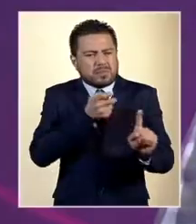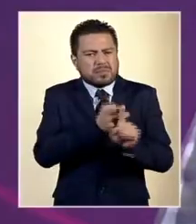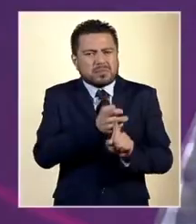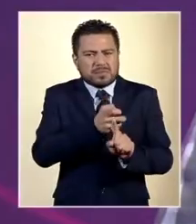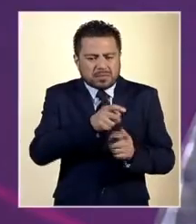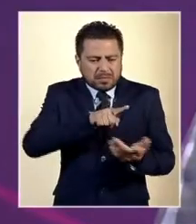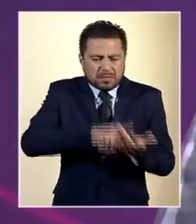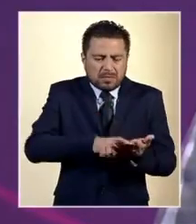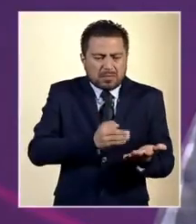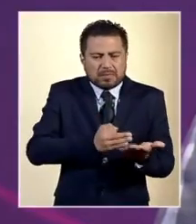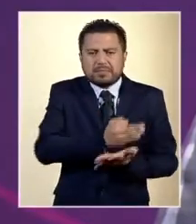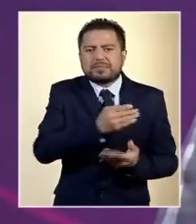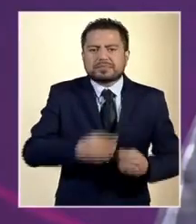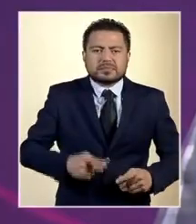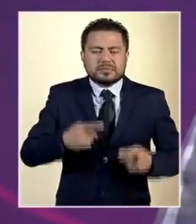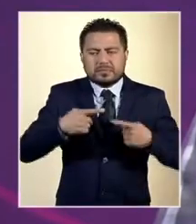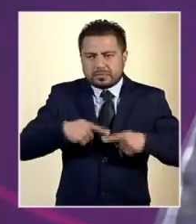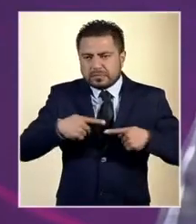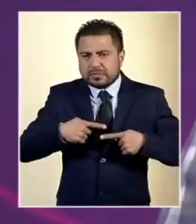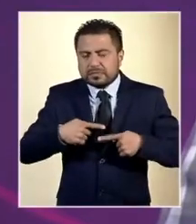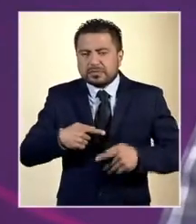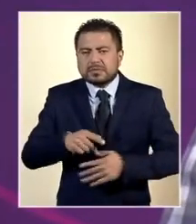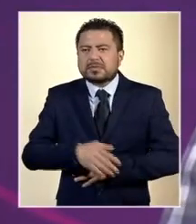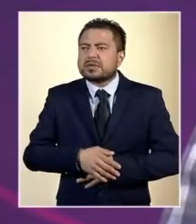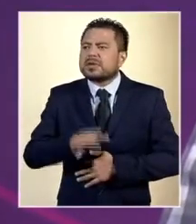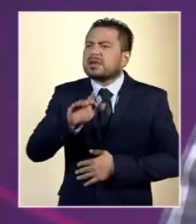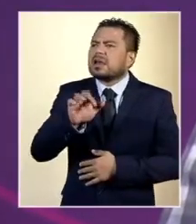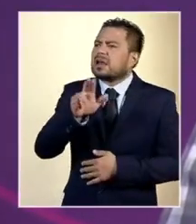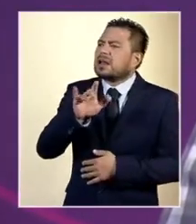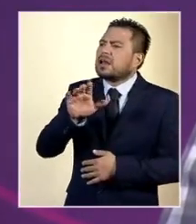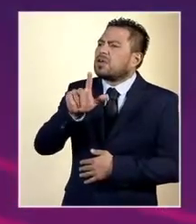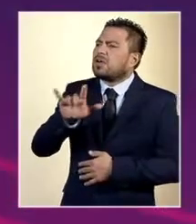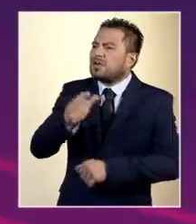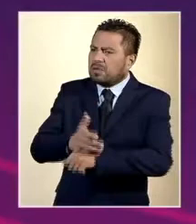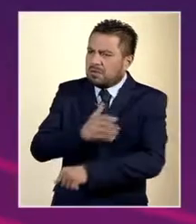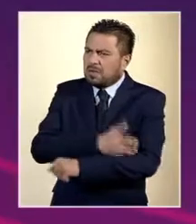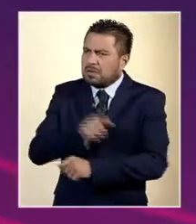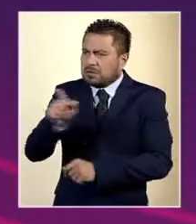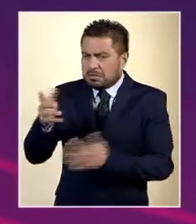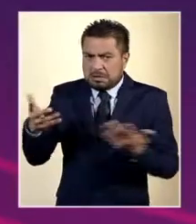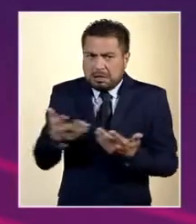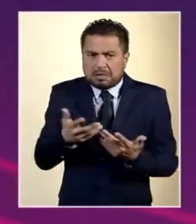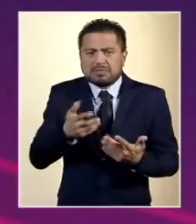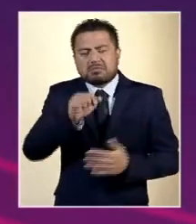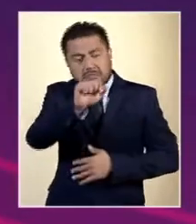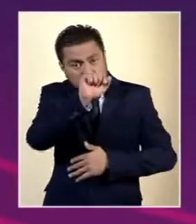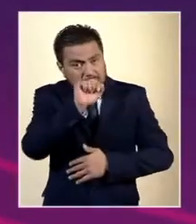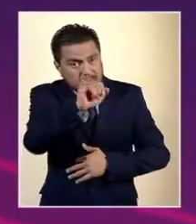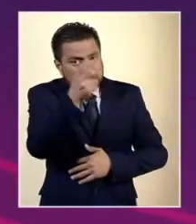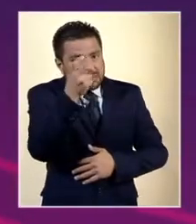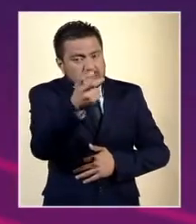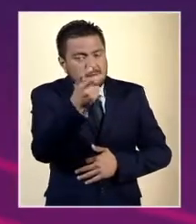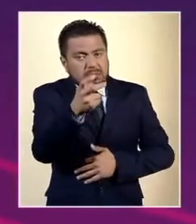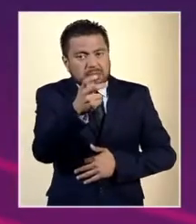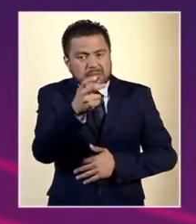debe atravesar a la persona. ¿Caracol da estos acompañamientos? Sí,